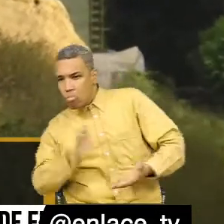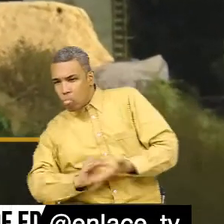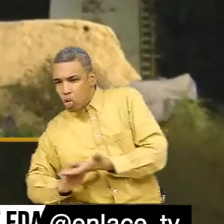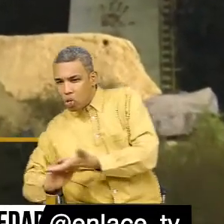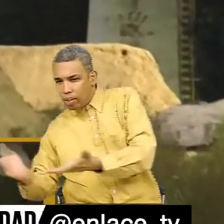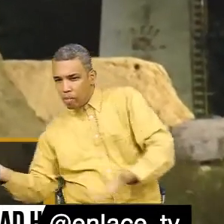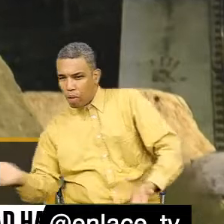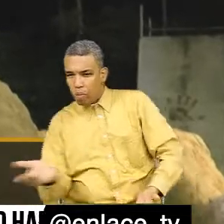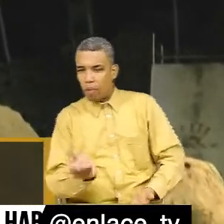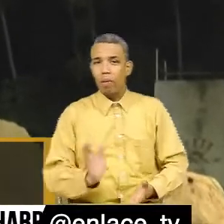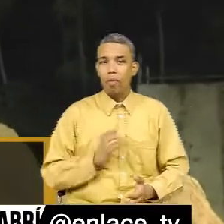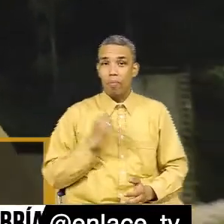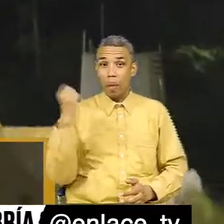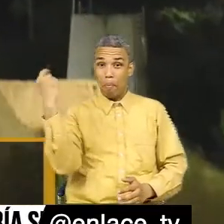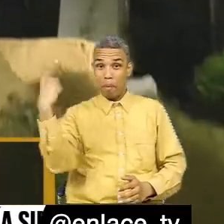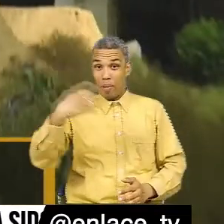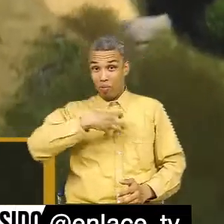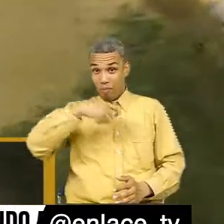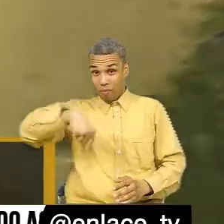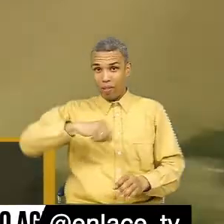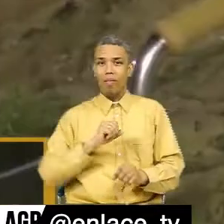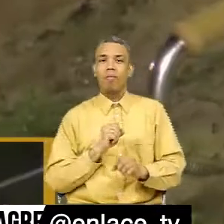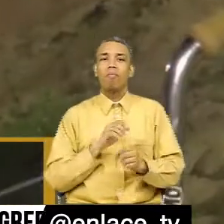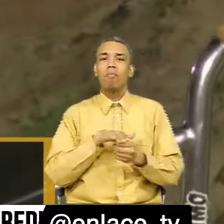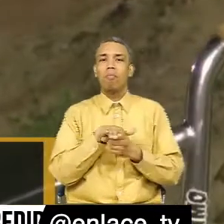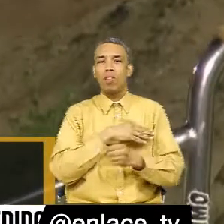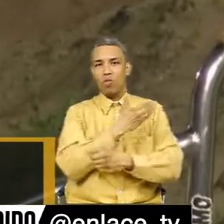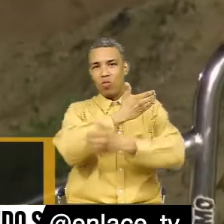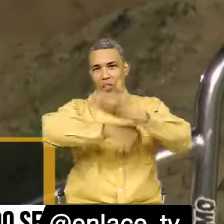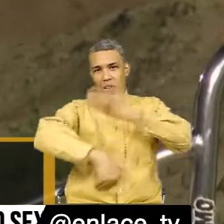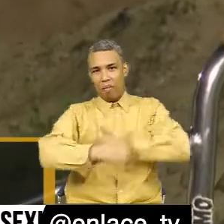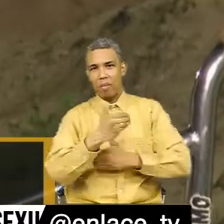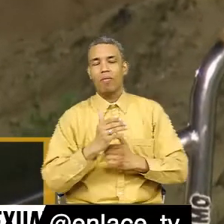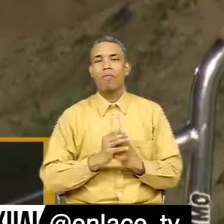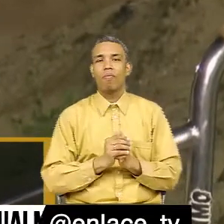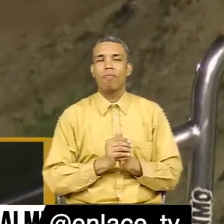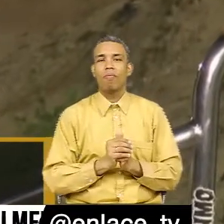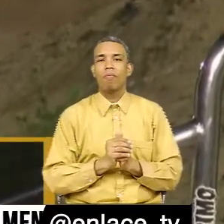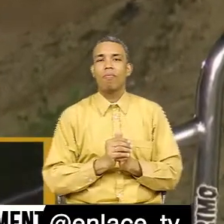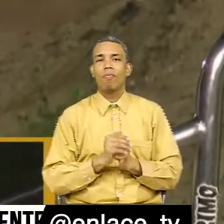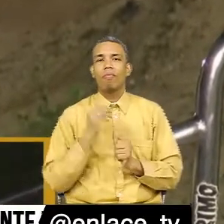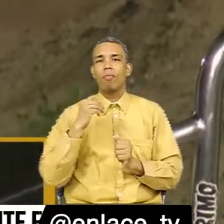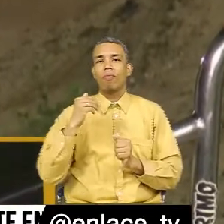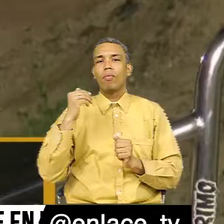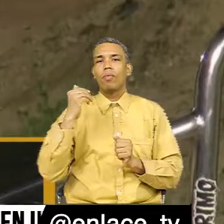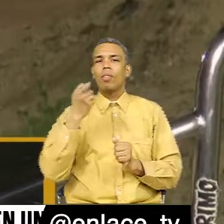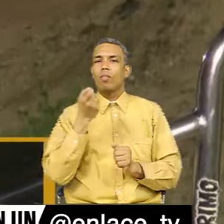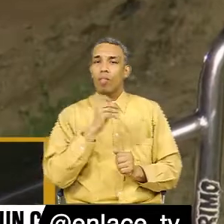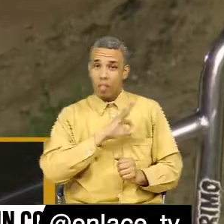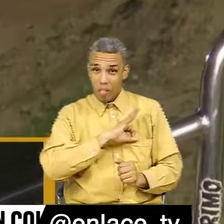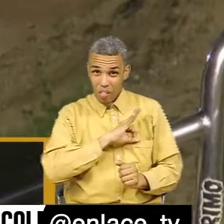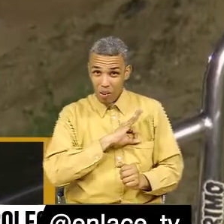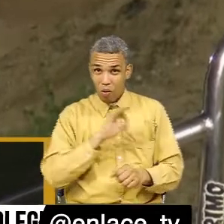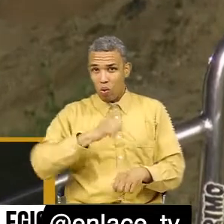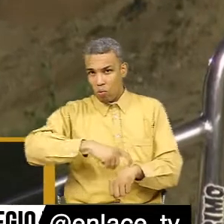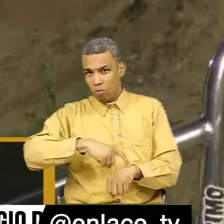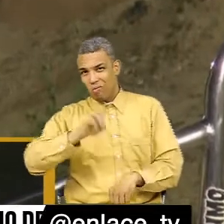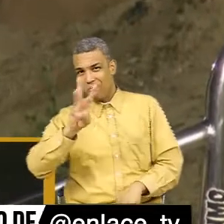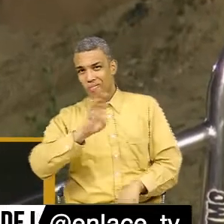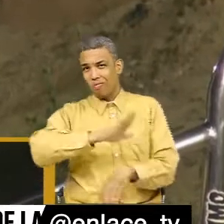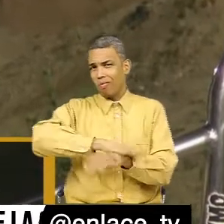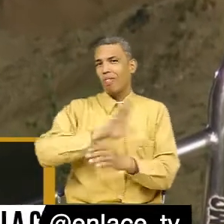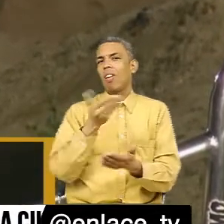año, a realizarse en el barrio El Campín de la Comuna 7. Bueno, la invitación se extiende desde el sábado a las 3 de la tarde. Vamos a estar desde 3 de la tarde hasta las